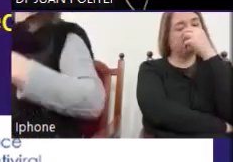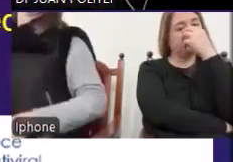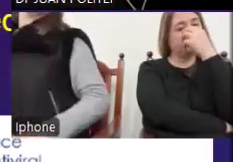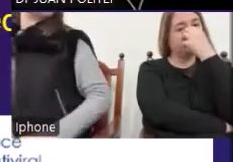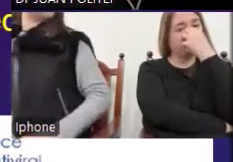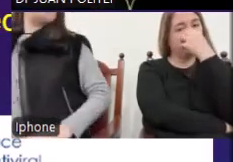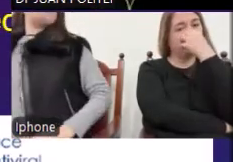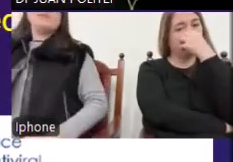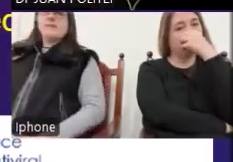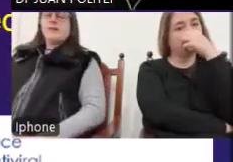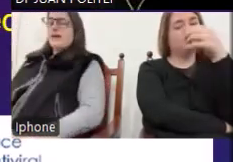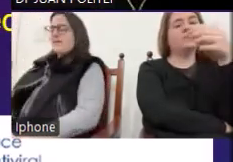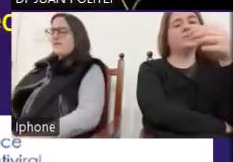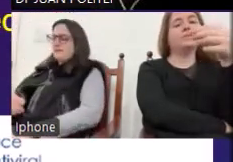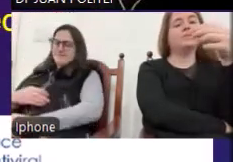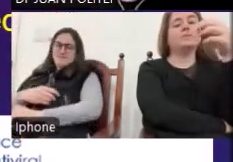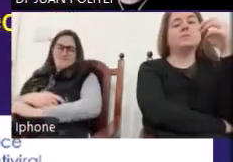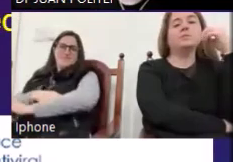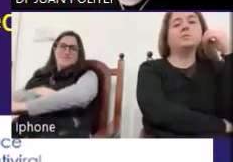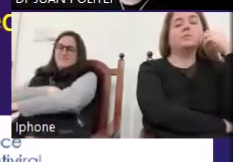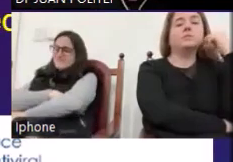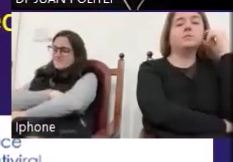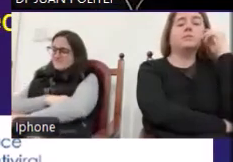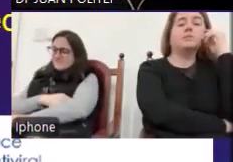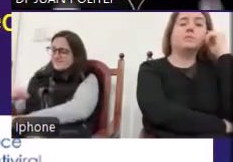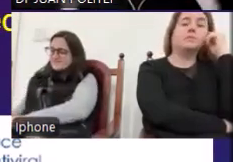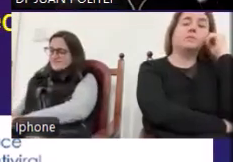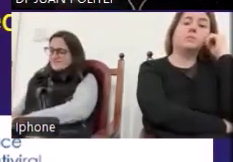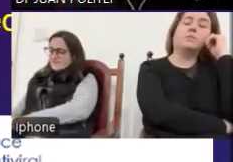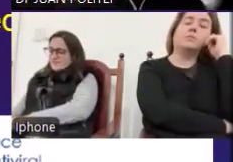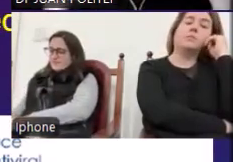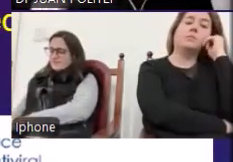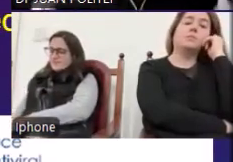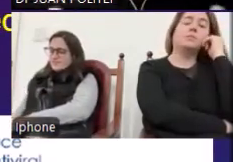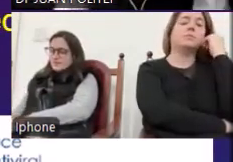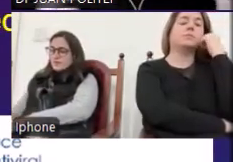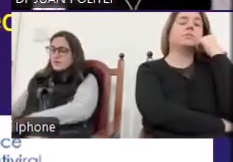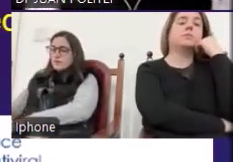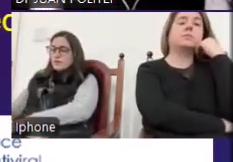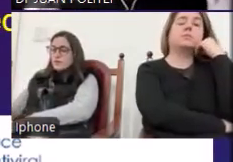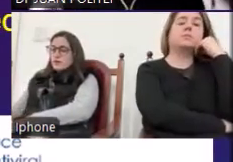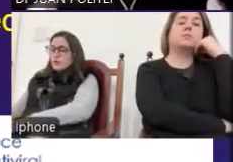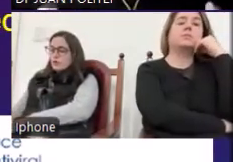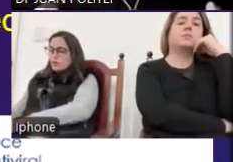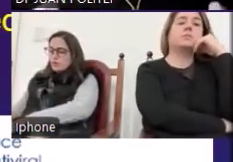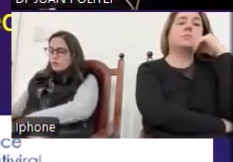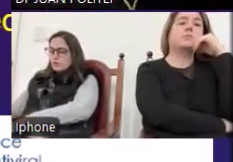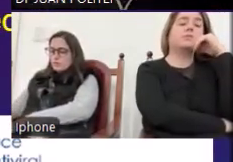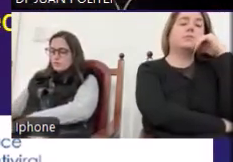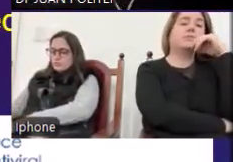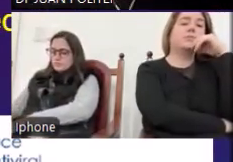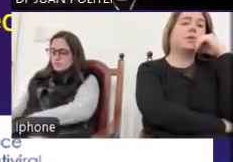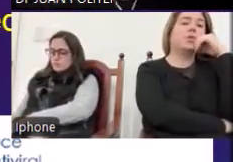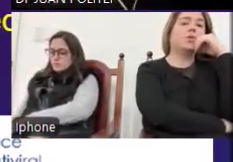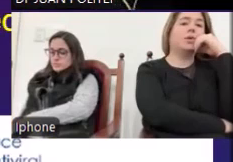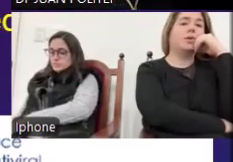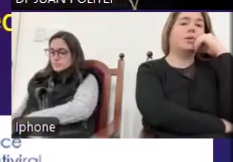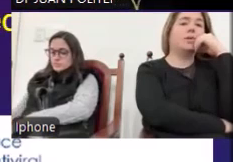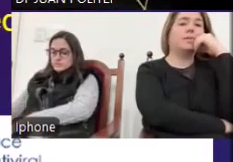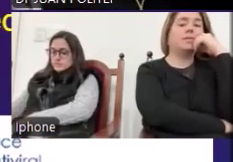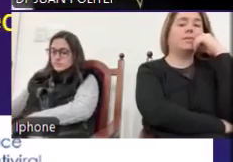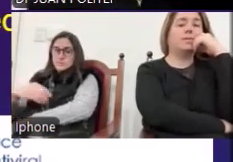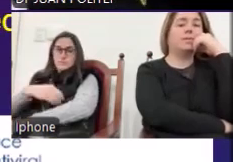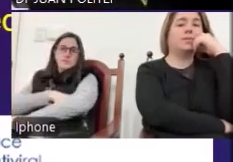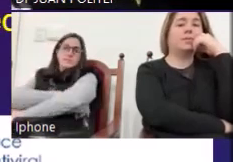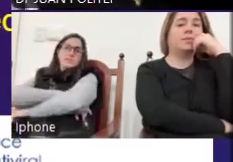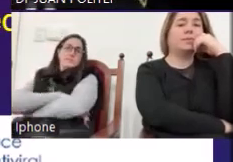tiempo. Cuando estamos por empezar a hacer el estudio, febrero 2020, ¿qué les viene a la cabeza? Claro, la pandemia.